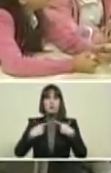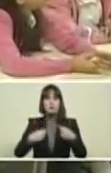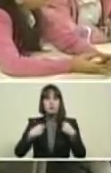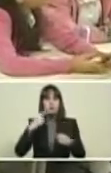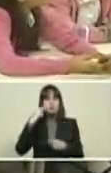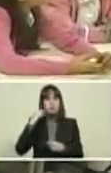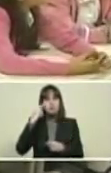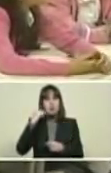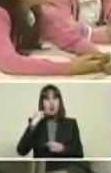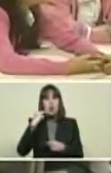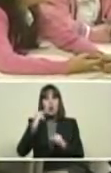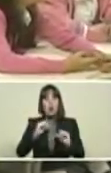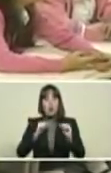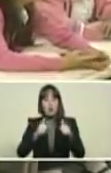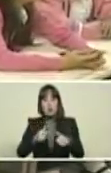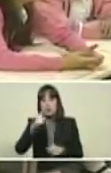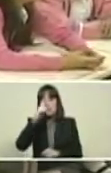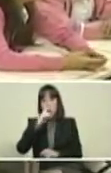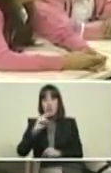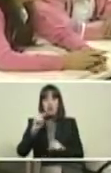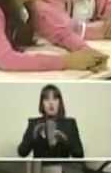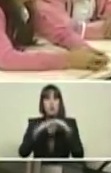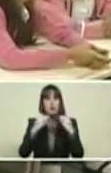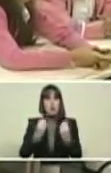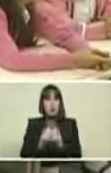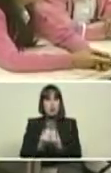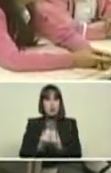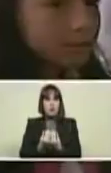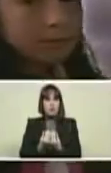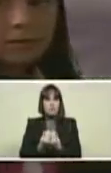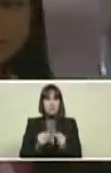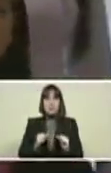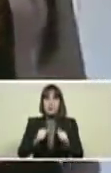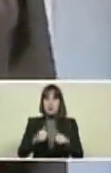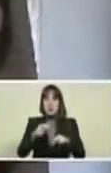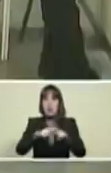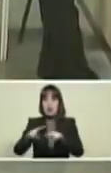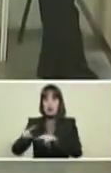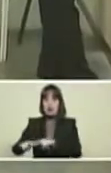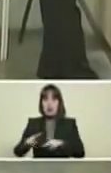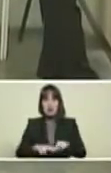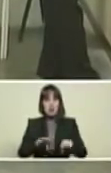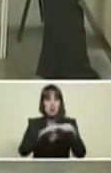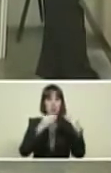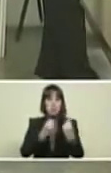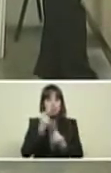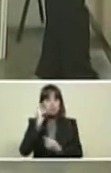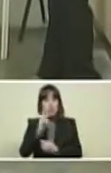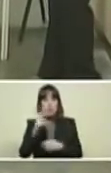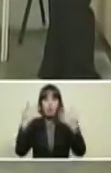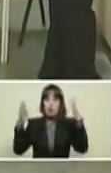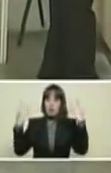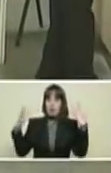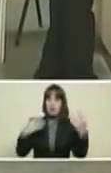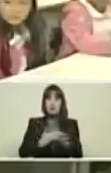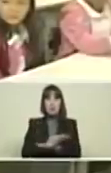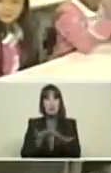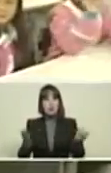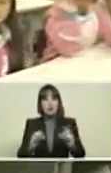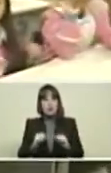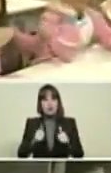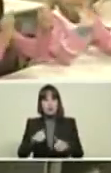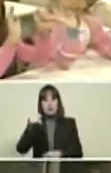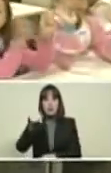año escolar en medio de la alegría. Estamos entrando a un salón en donde están los niños y niñas. Un aplauso para todos ustedes que están